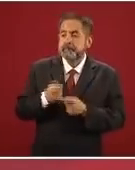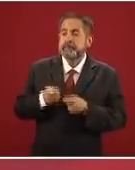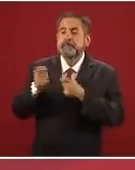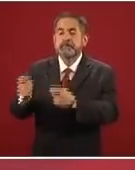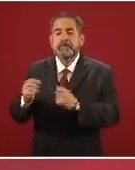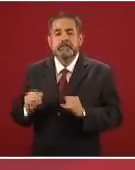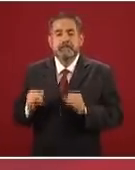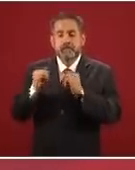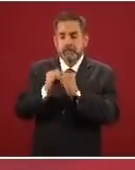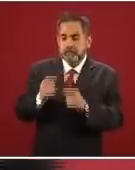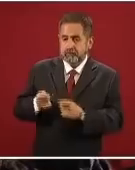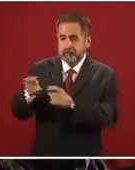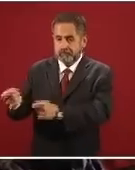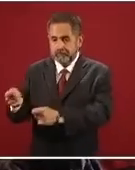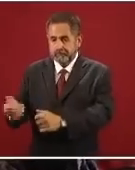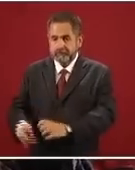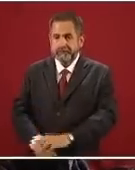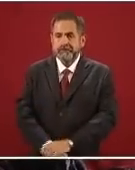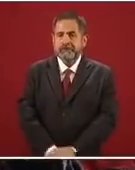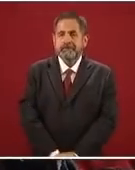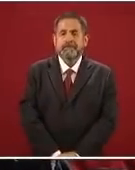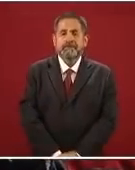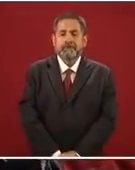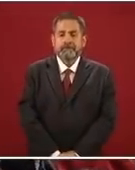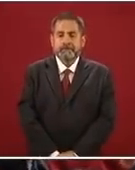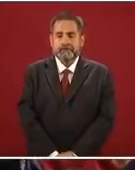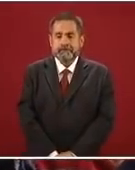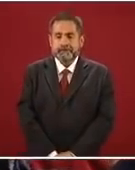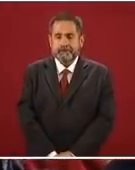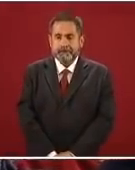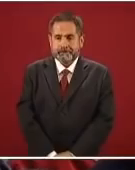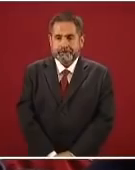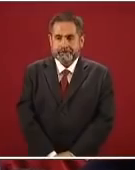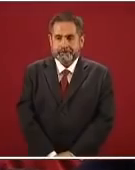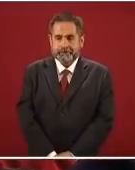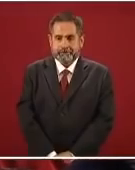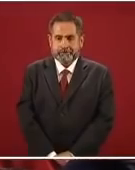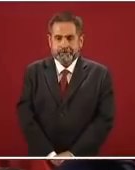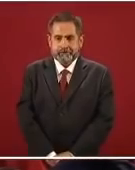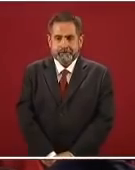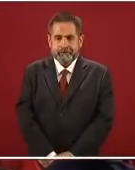Instituto, que se lo hago llegar a su director. Muchas gracias.